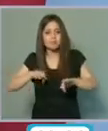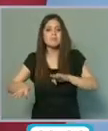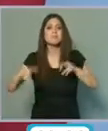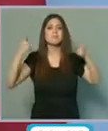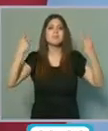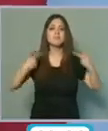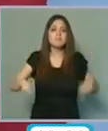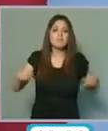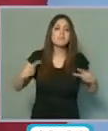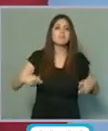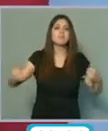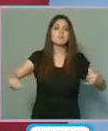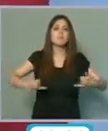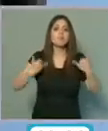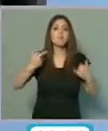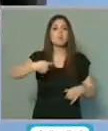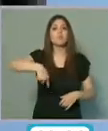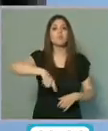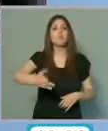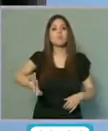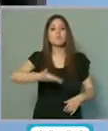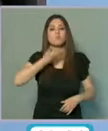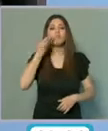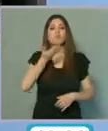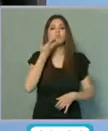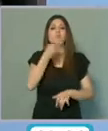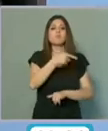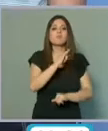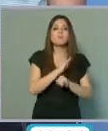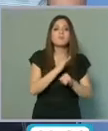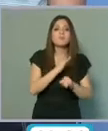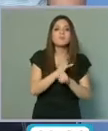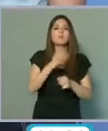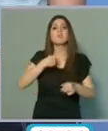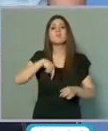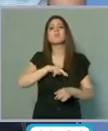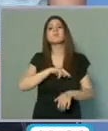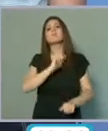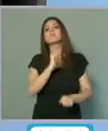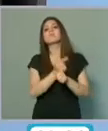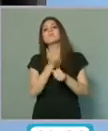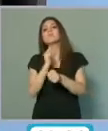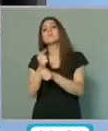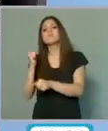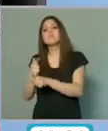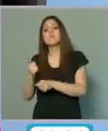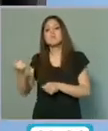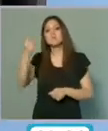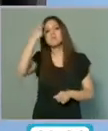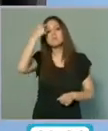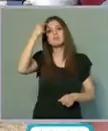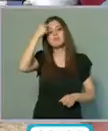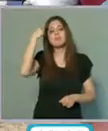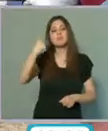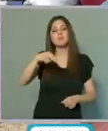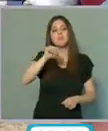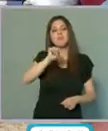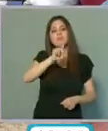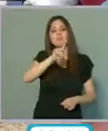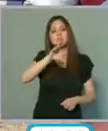gente que consume la Internet, cada vez nos vamos dando cuenta de algo que es básico en todo tipo de adicción. Hay algo que se